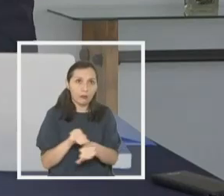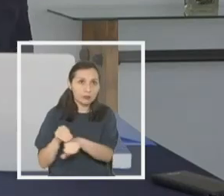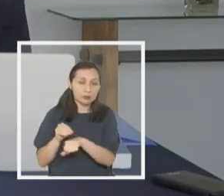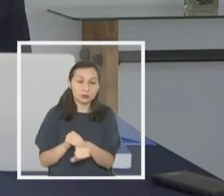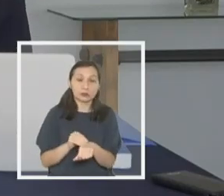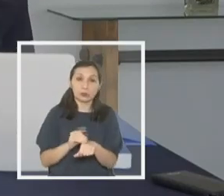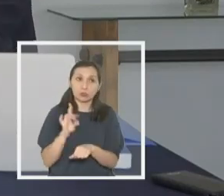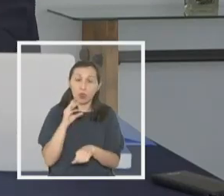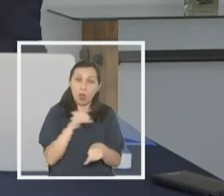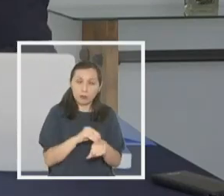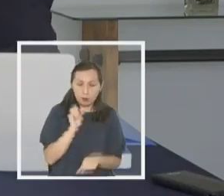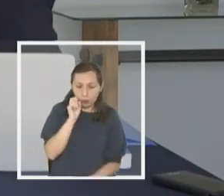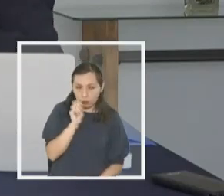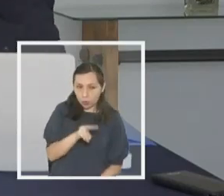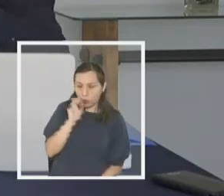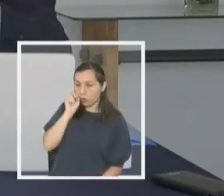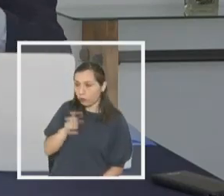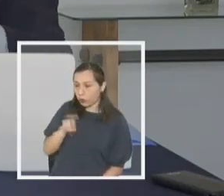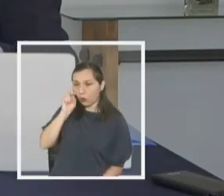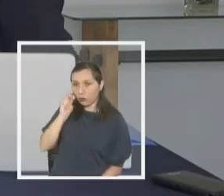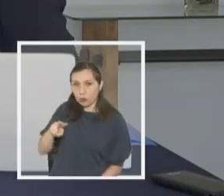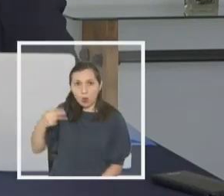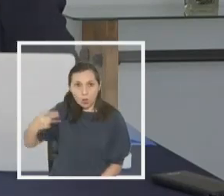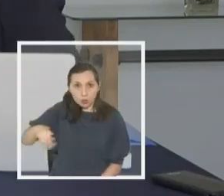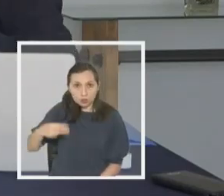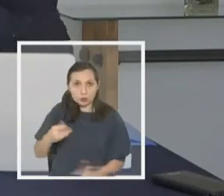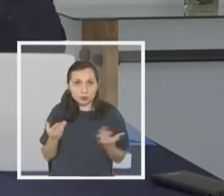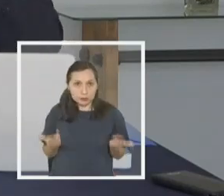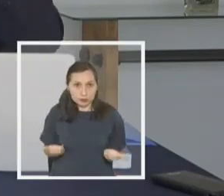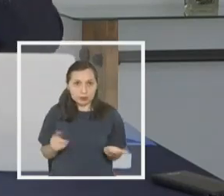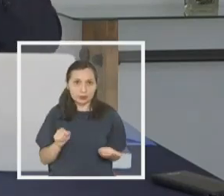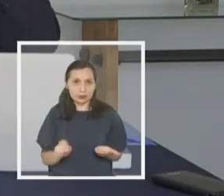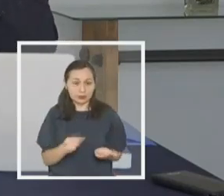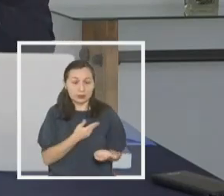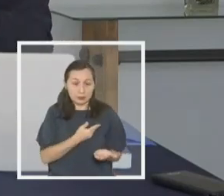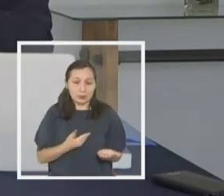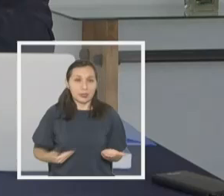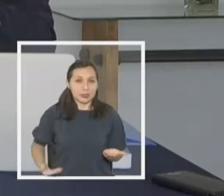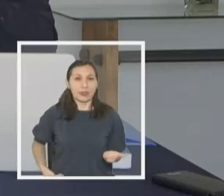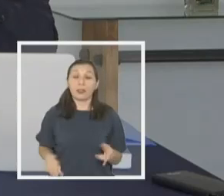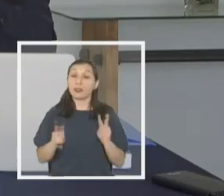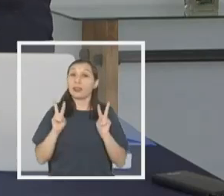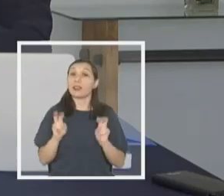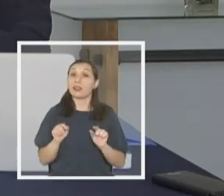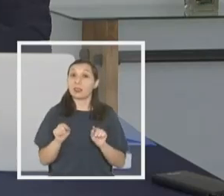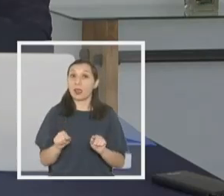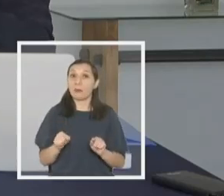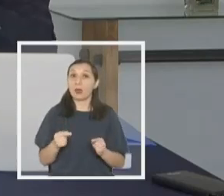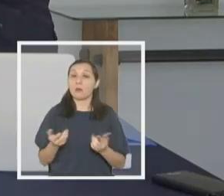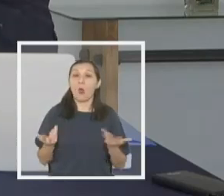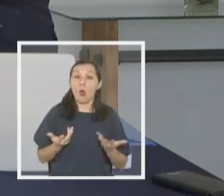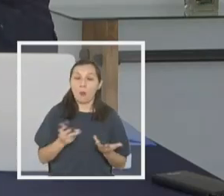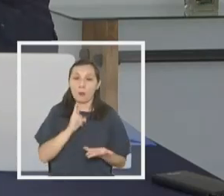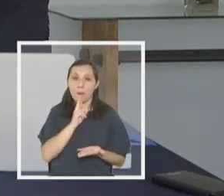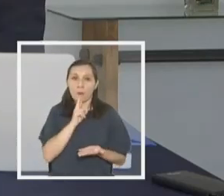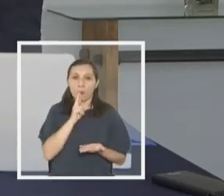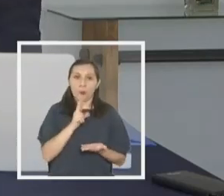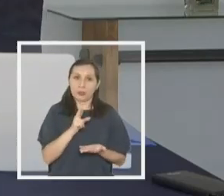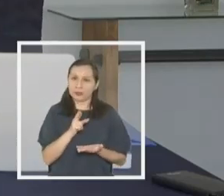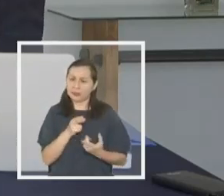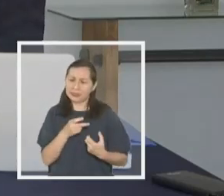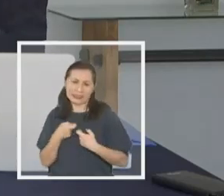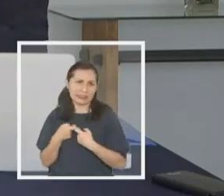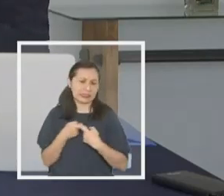no solamente advirtiendo, lo estamos viendo permanentemente en las noticias, presidente, respecto al actuar en